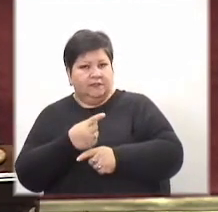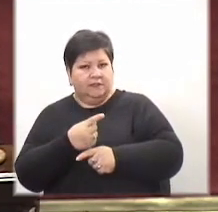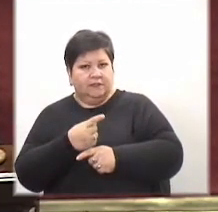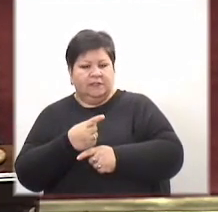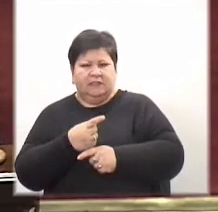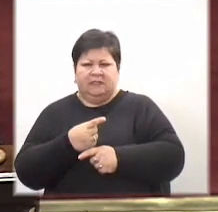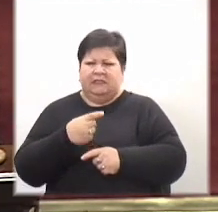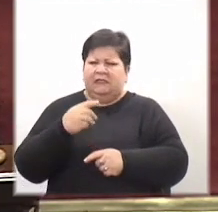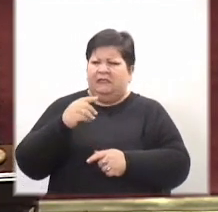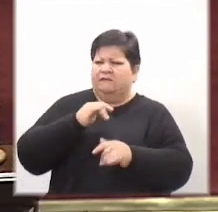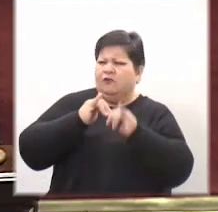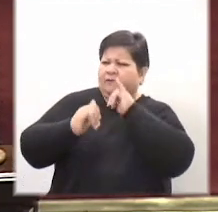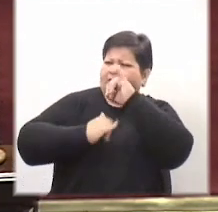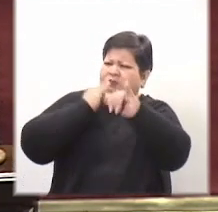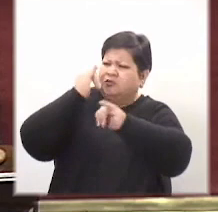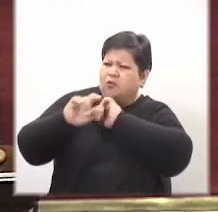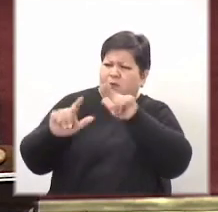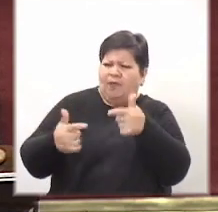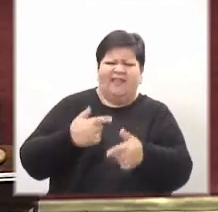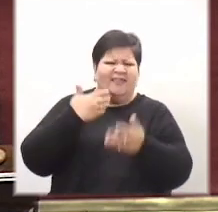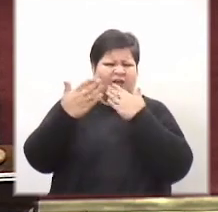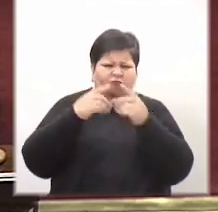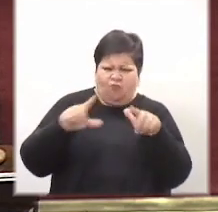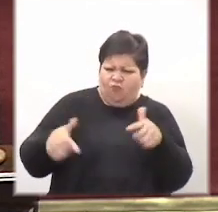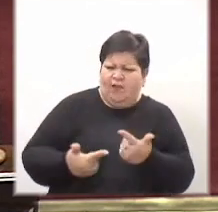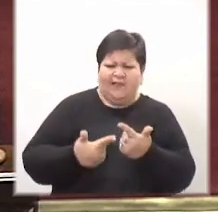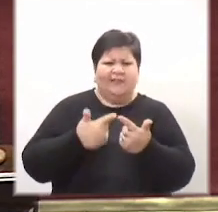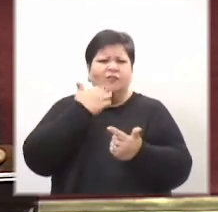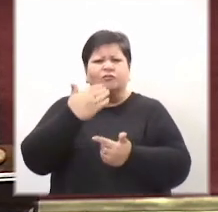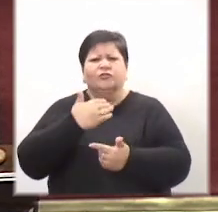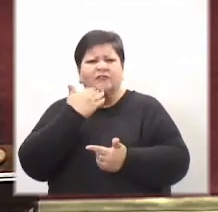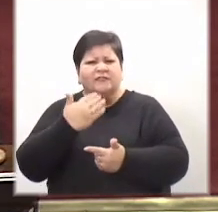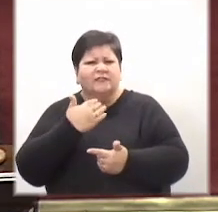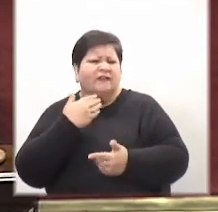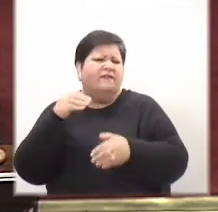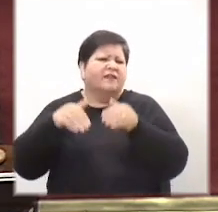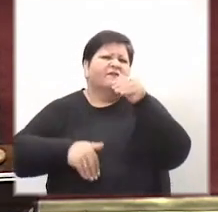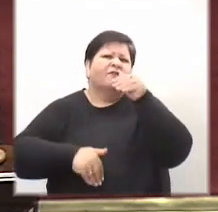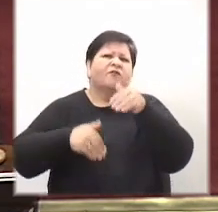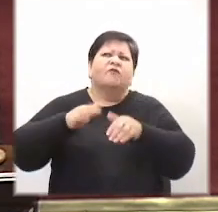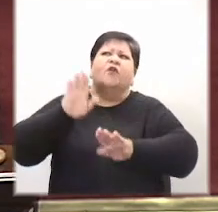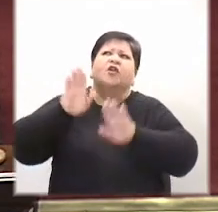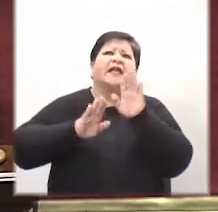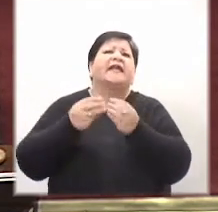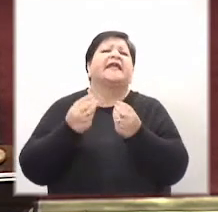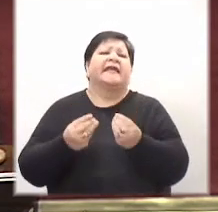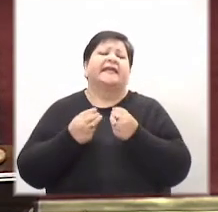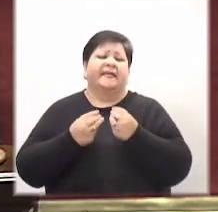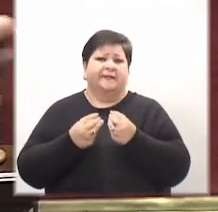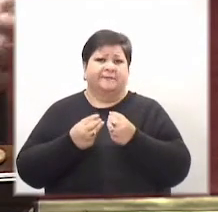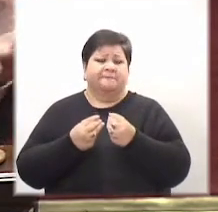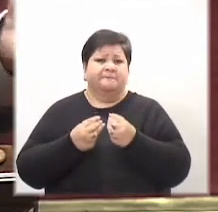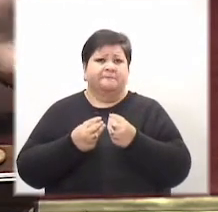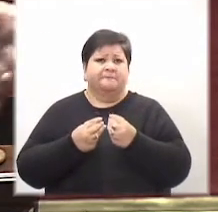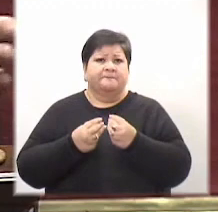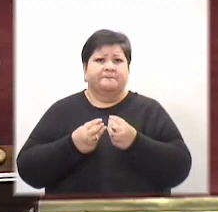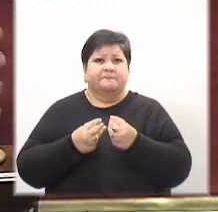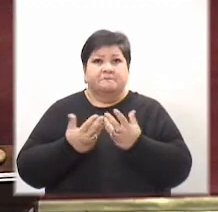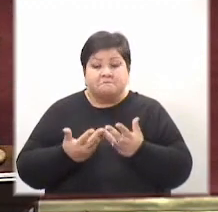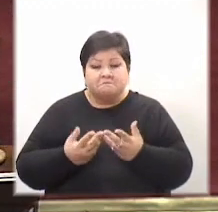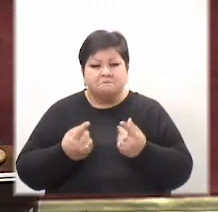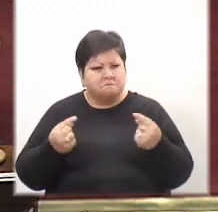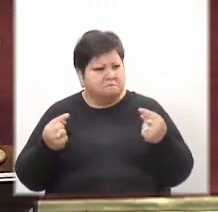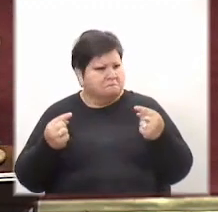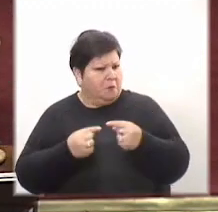fue disfuncional, que no hubo diálogo, que no se sabe qué se vota, etc. Nunca se vio